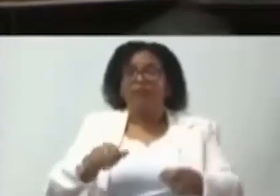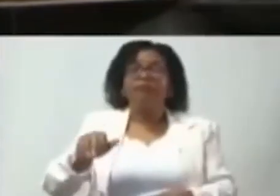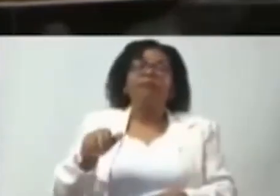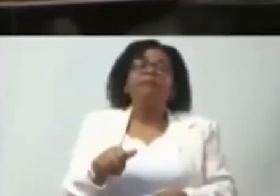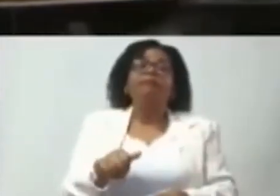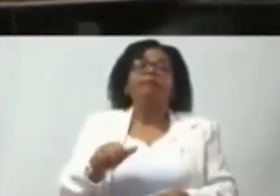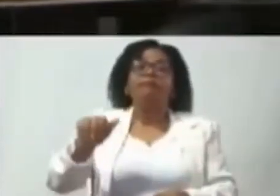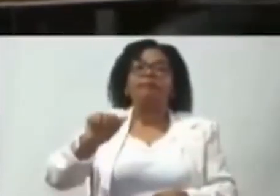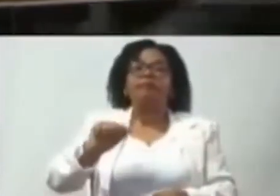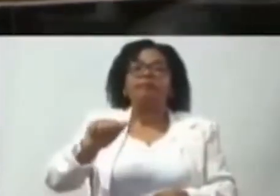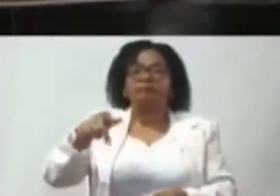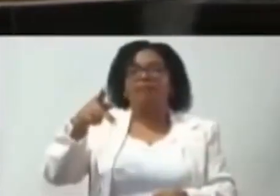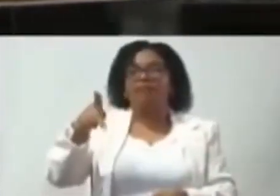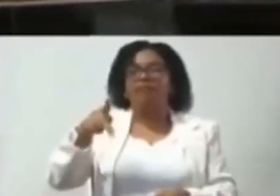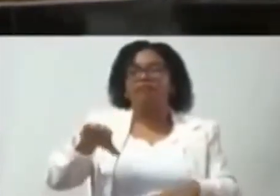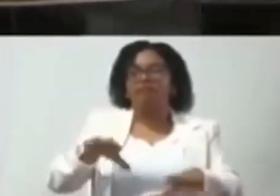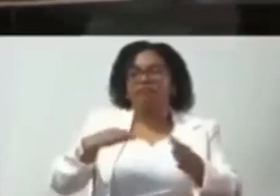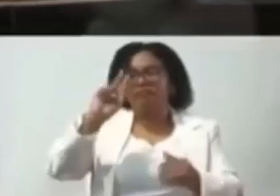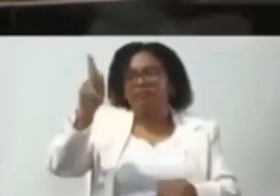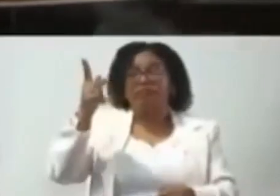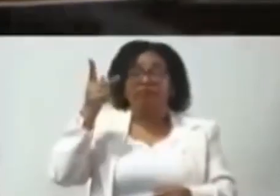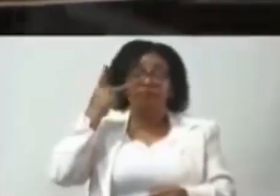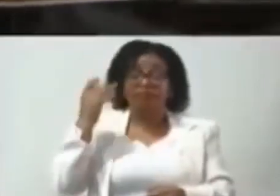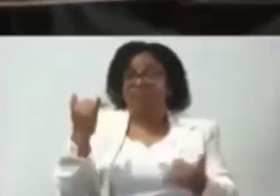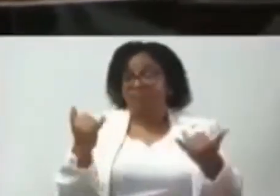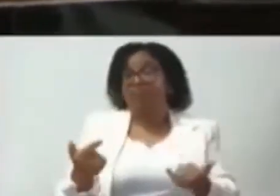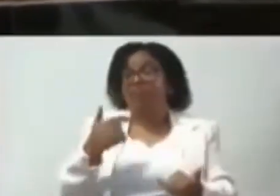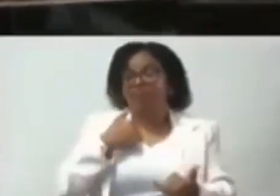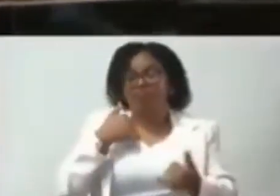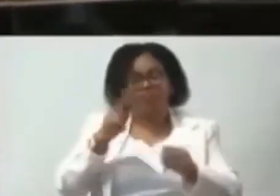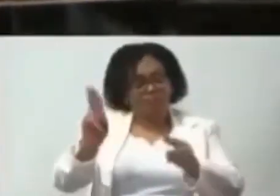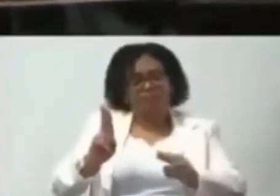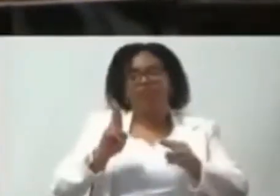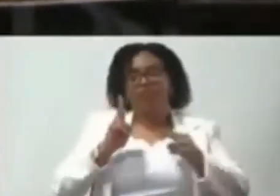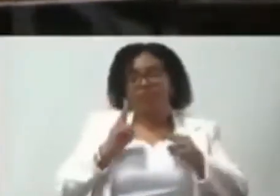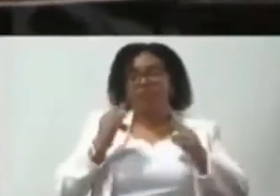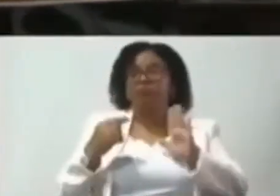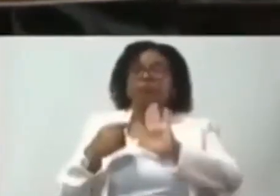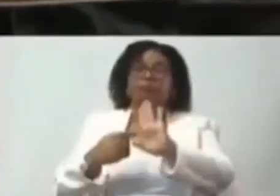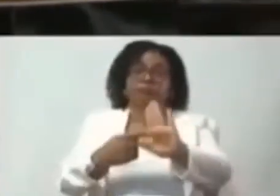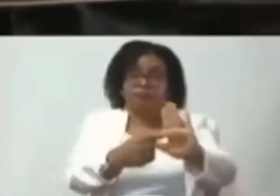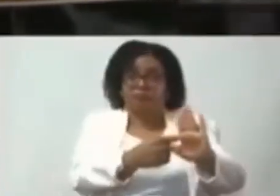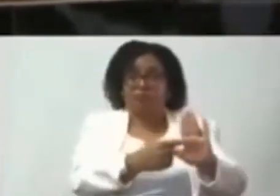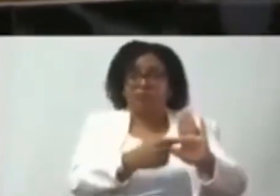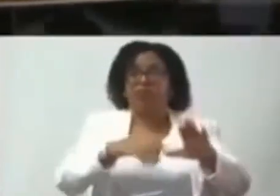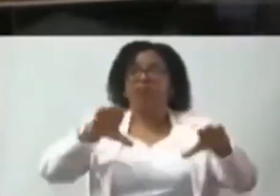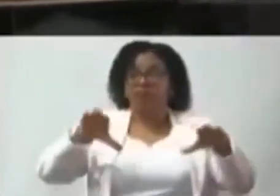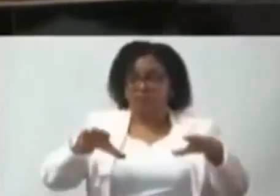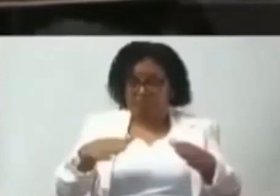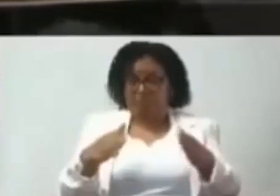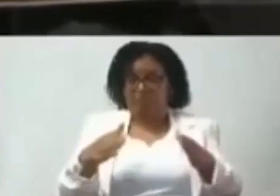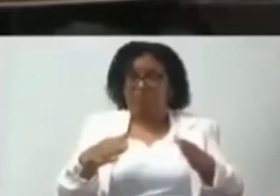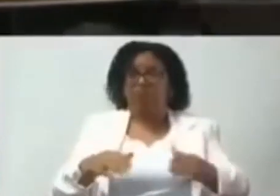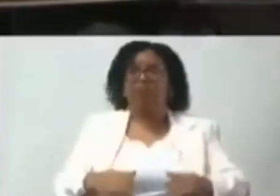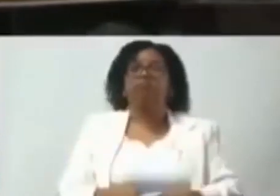día de hoy para mí es un gran honor presentarles al pleno de esta cámara de diputados-